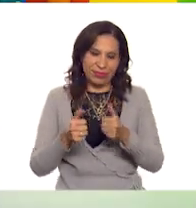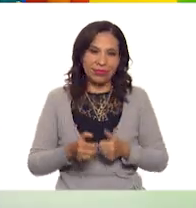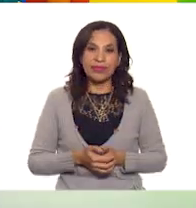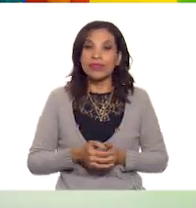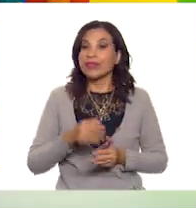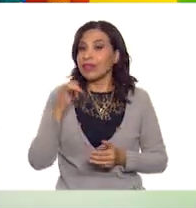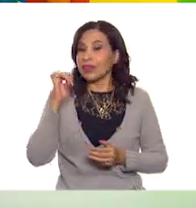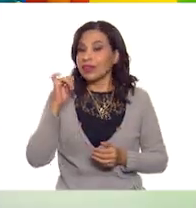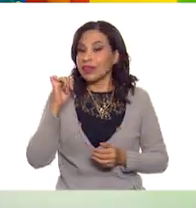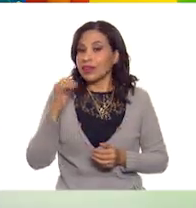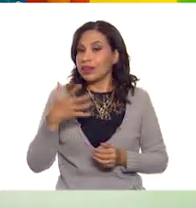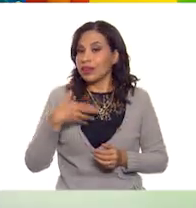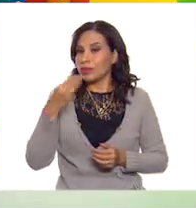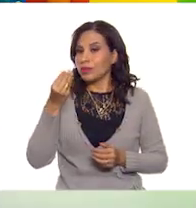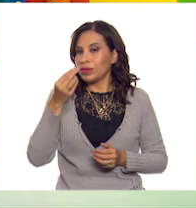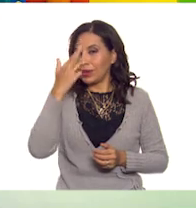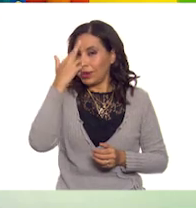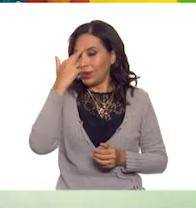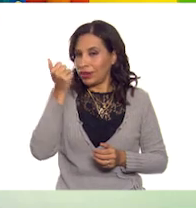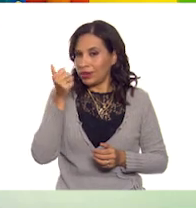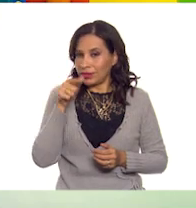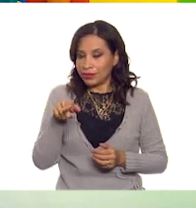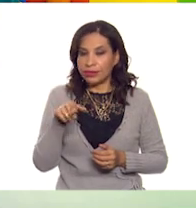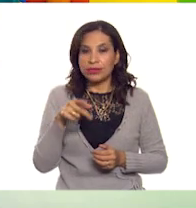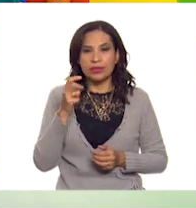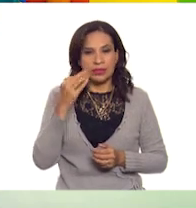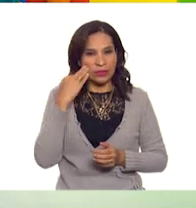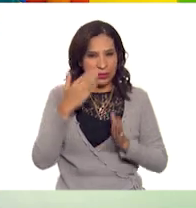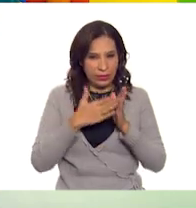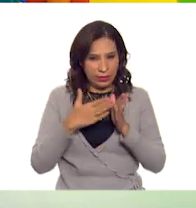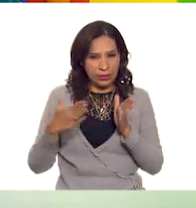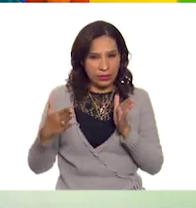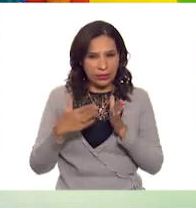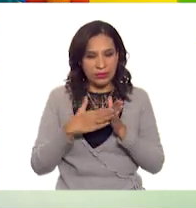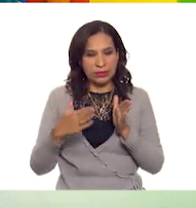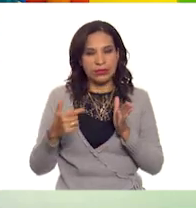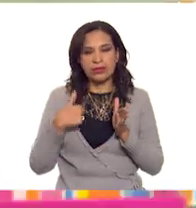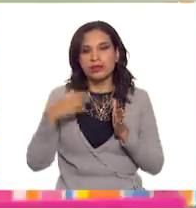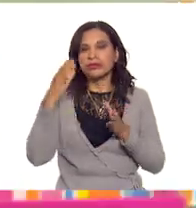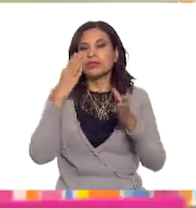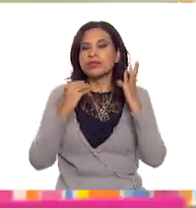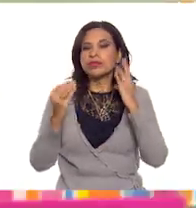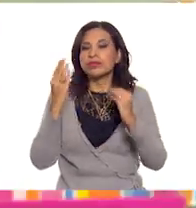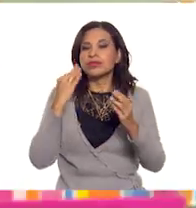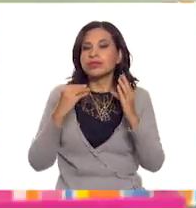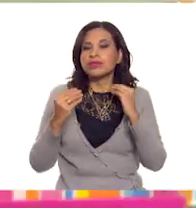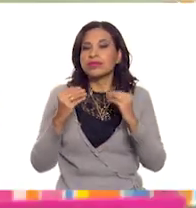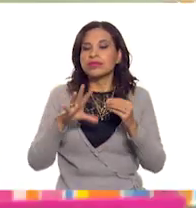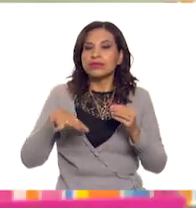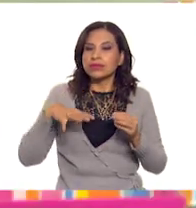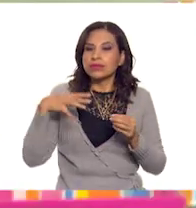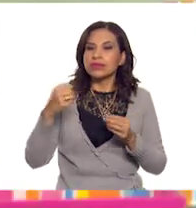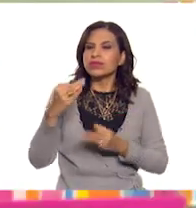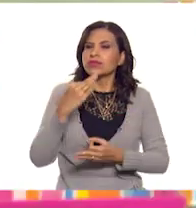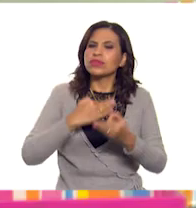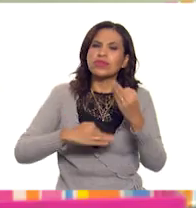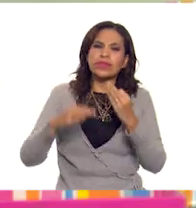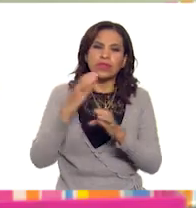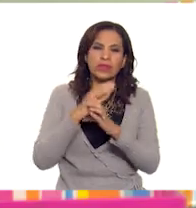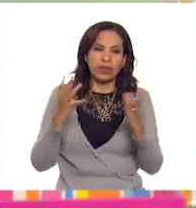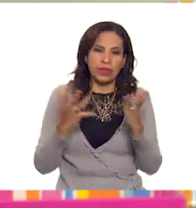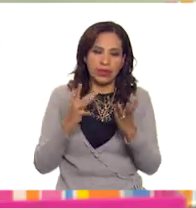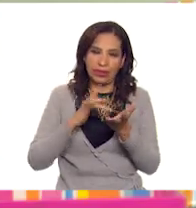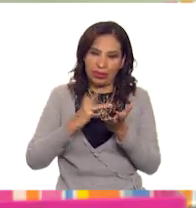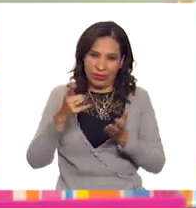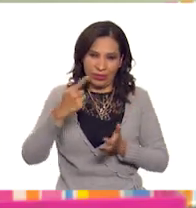¡Sí! Tienes mucha razón, Sohar. Durante todo este tiempo, he aprendido a poner esfuerzo en todo lo que hago. Gracias